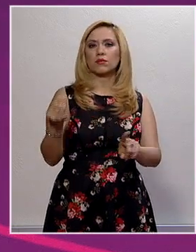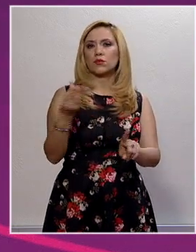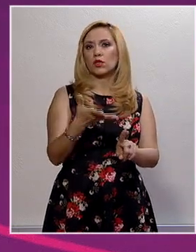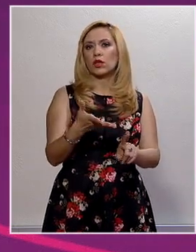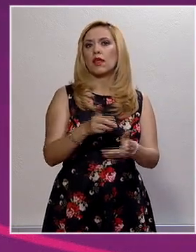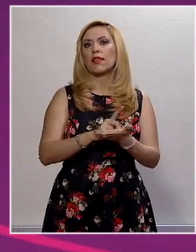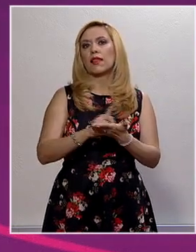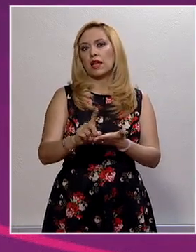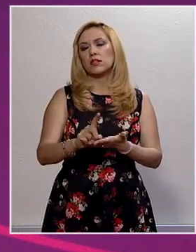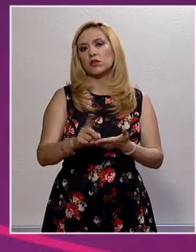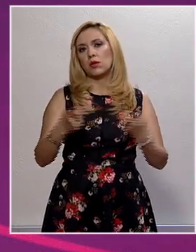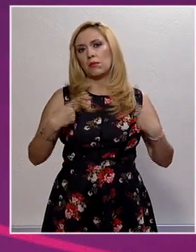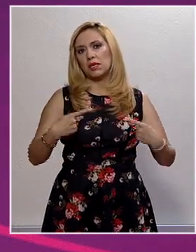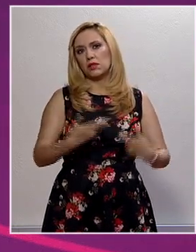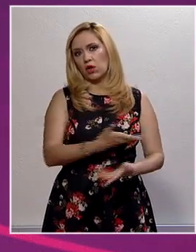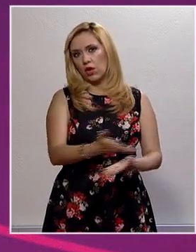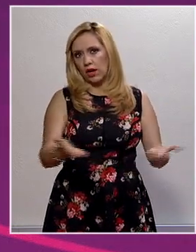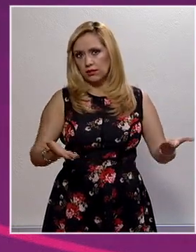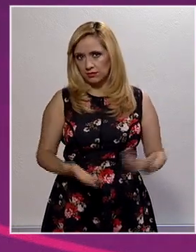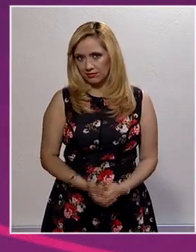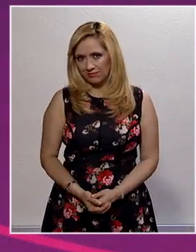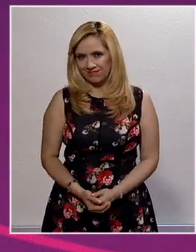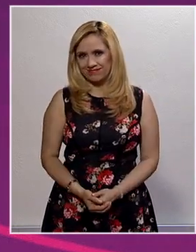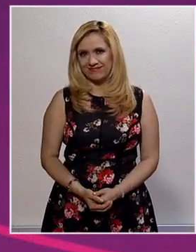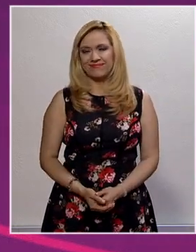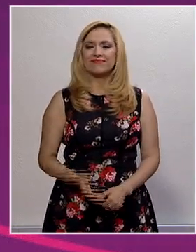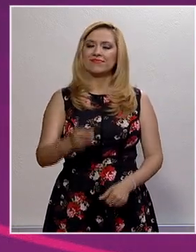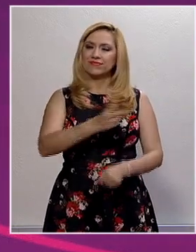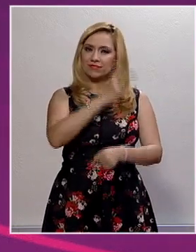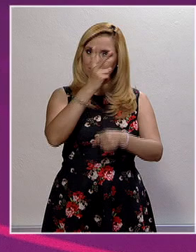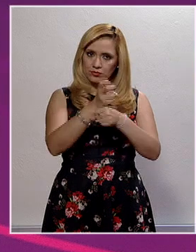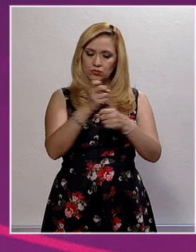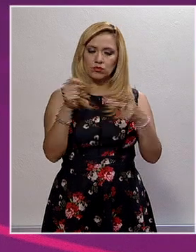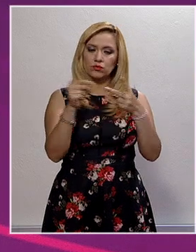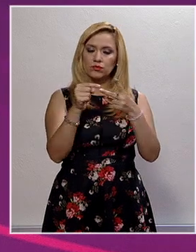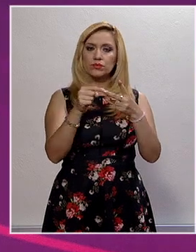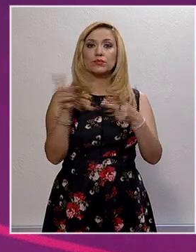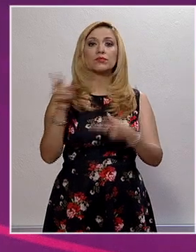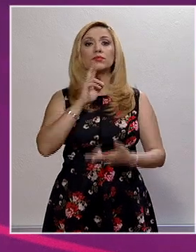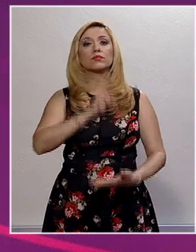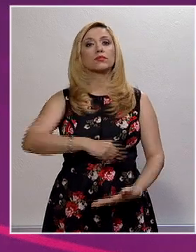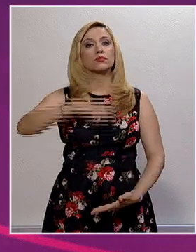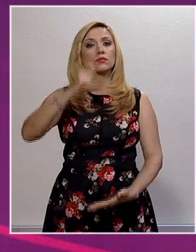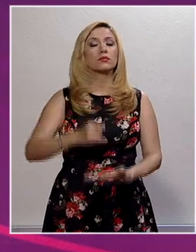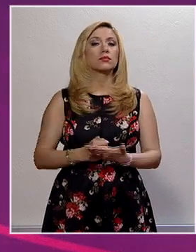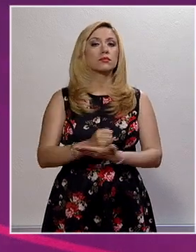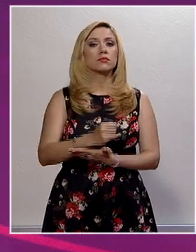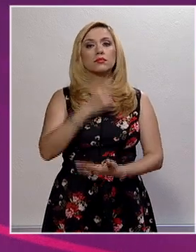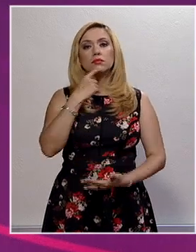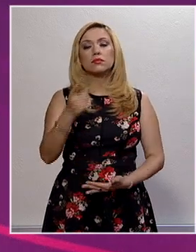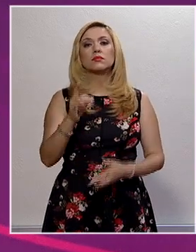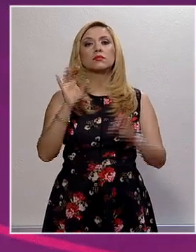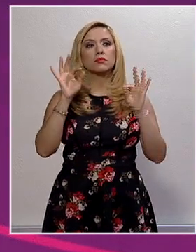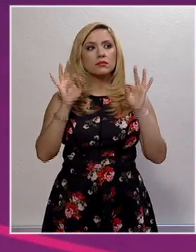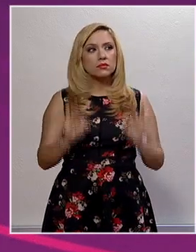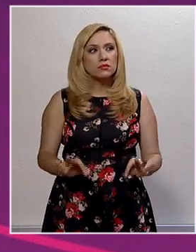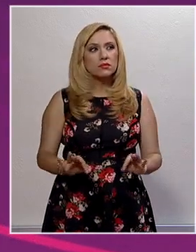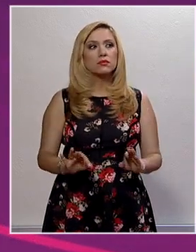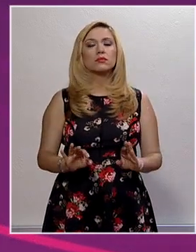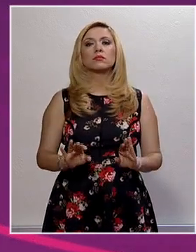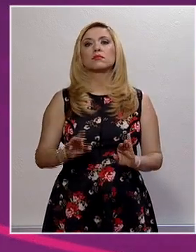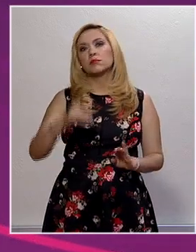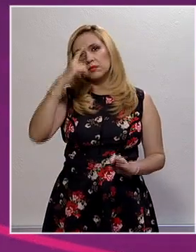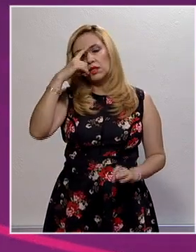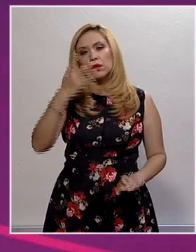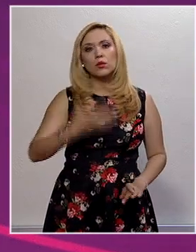vida, integridad personal, por ejemplo. En segundo lugar, en esta sentencia se estableció el estándar de debida diligencia estricta en